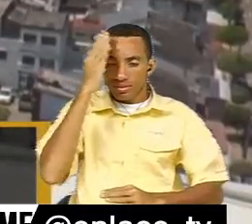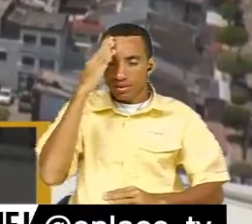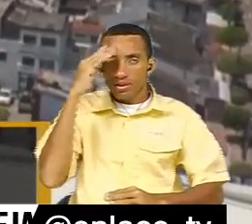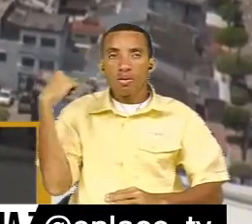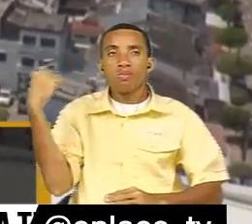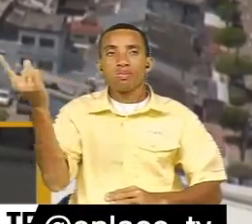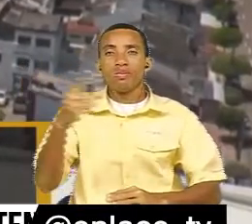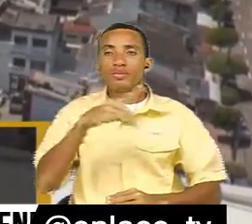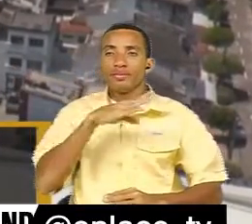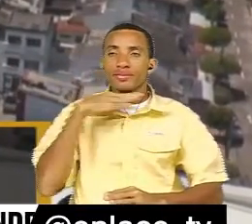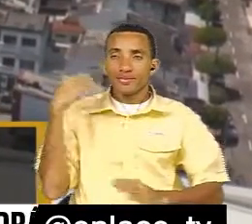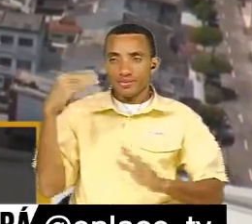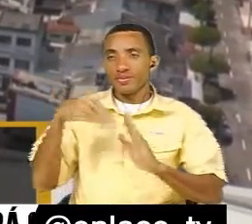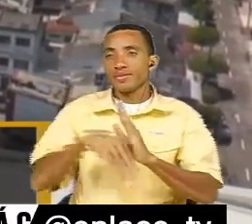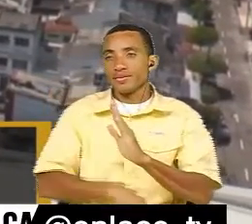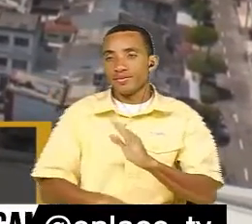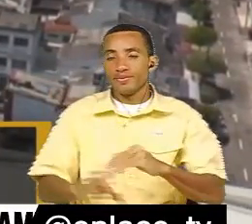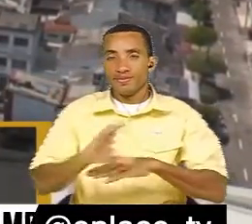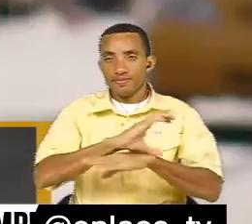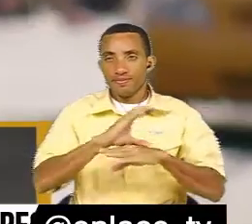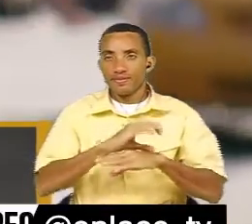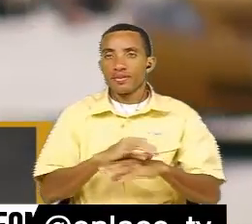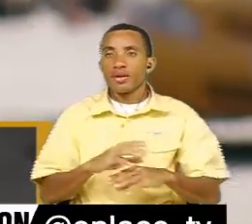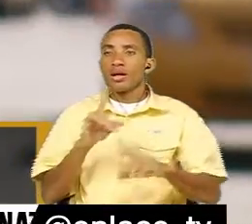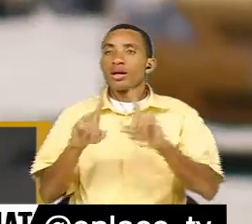pero cuando uno mira que se cerraron